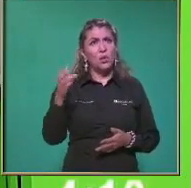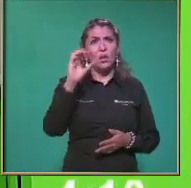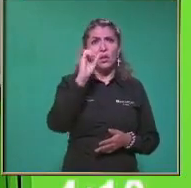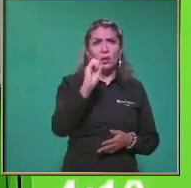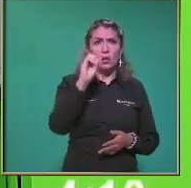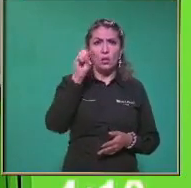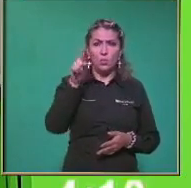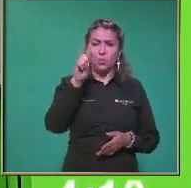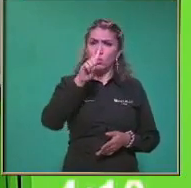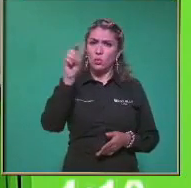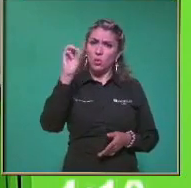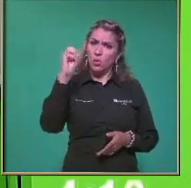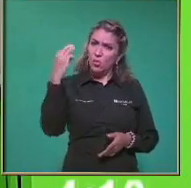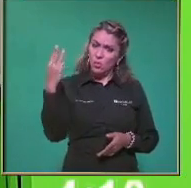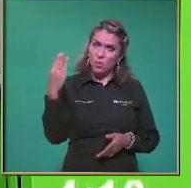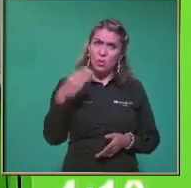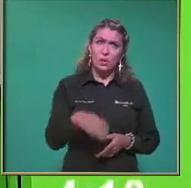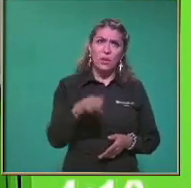0.103,